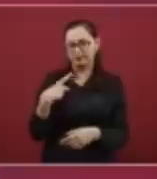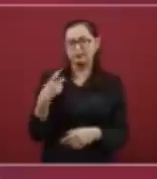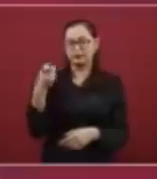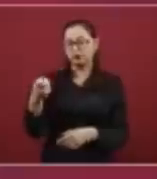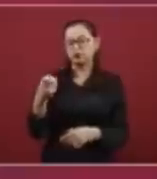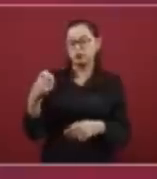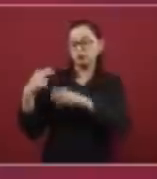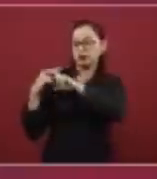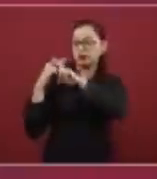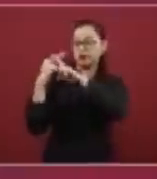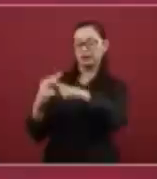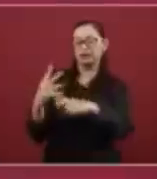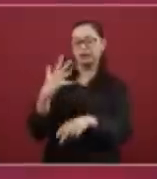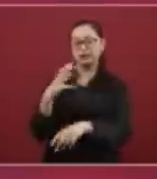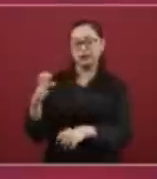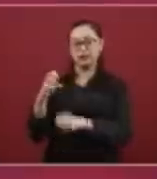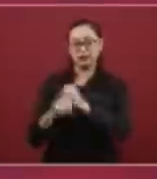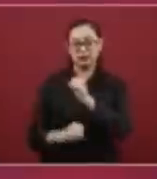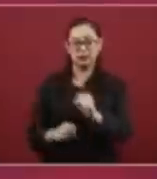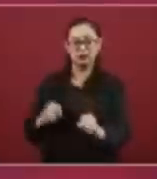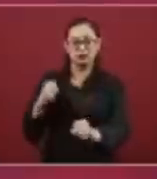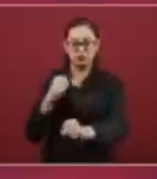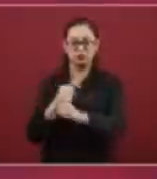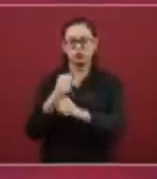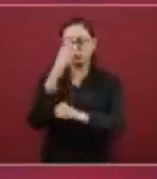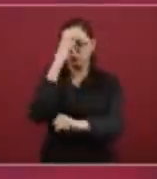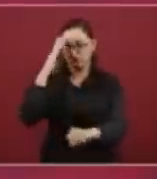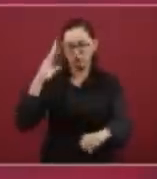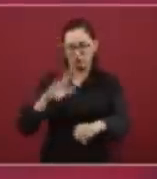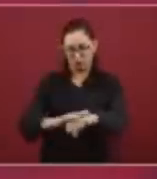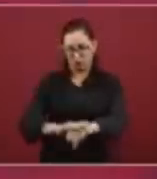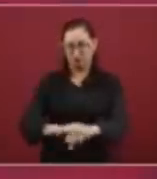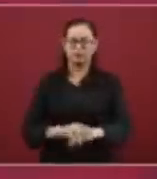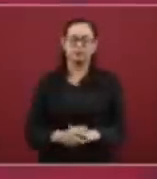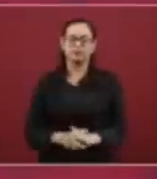Esto es por los 500 años,